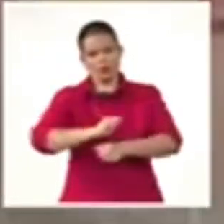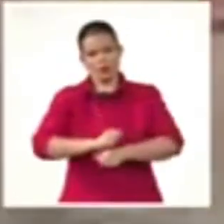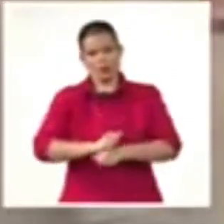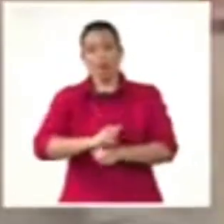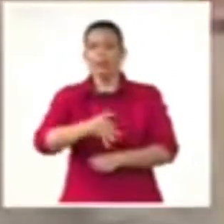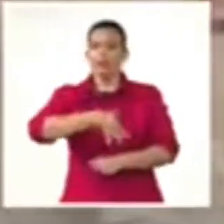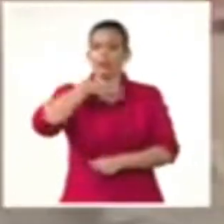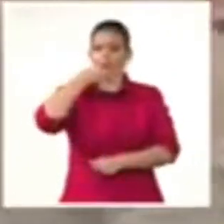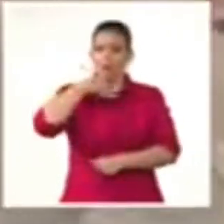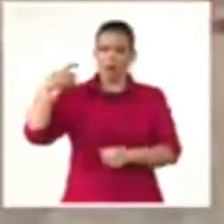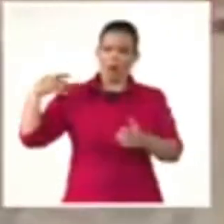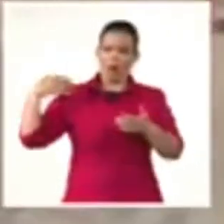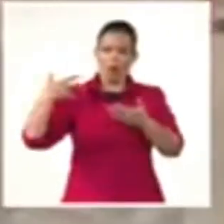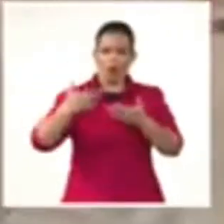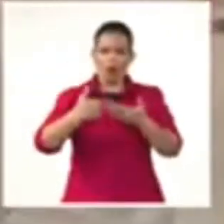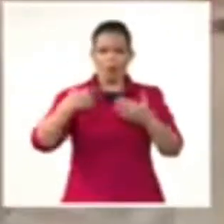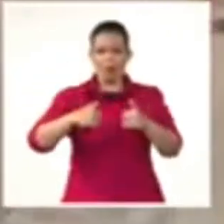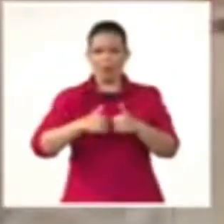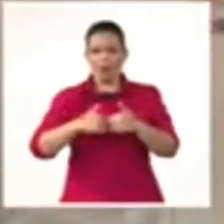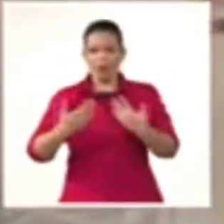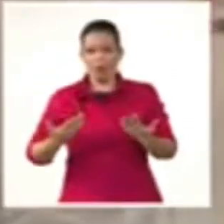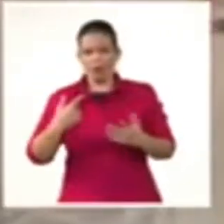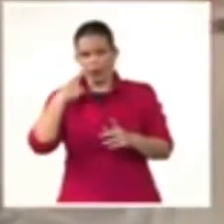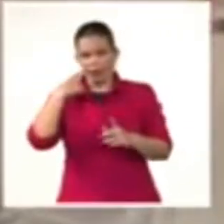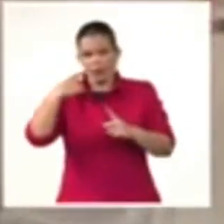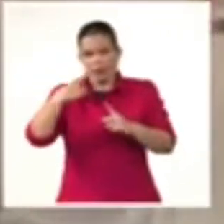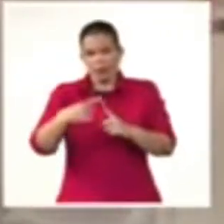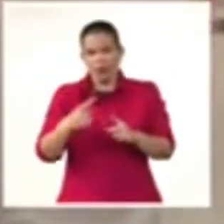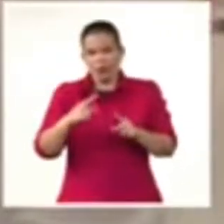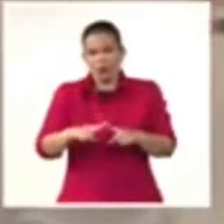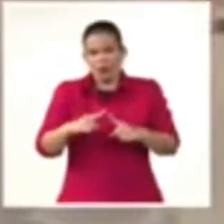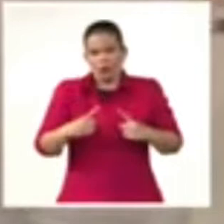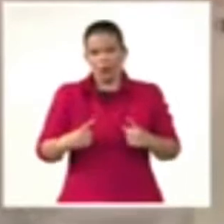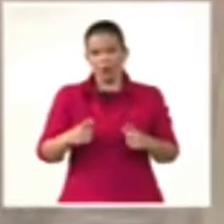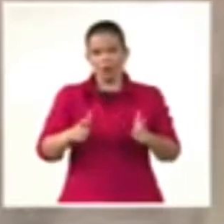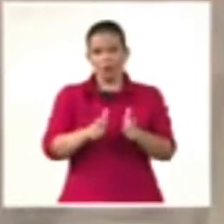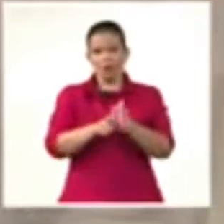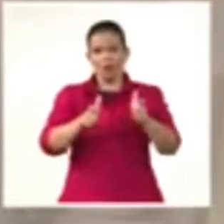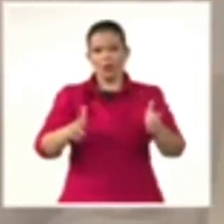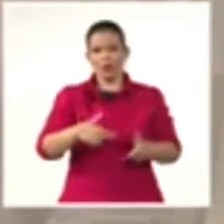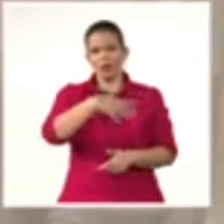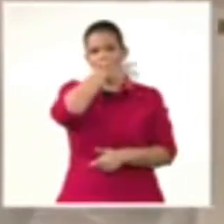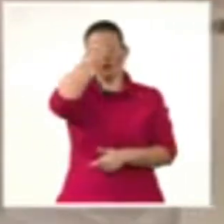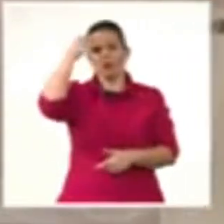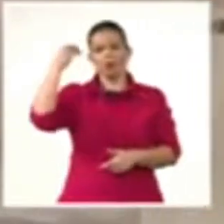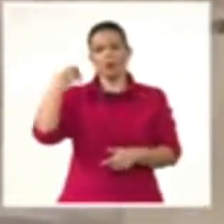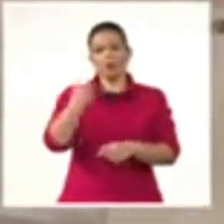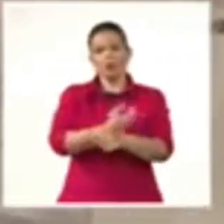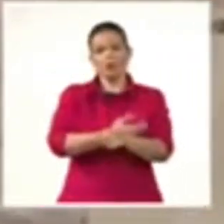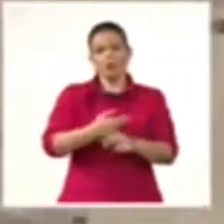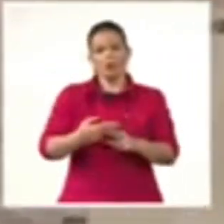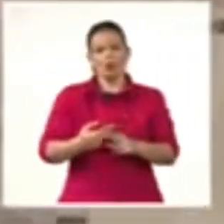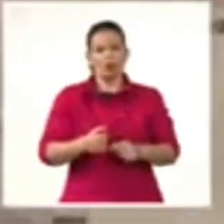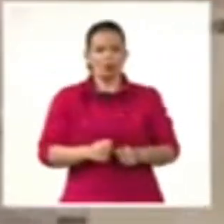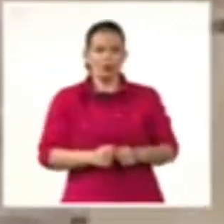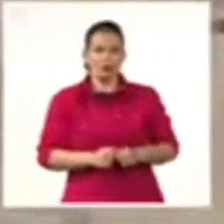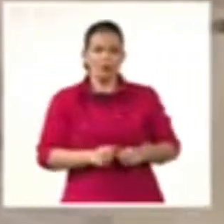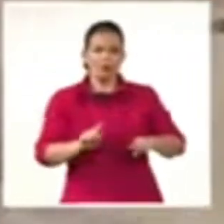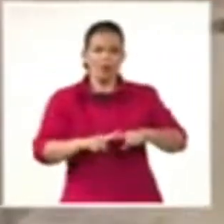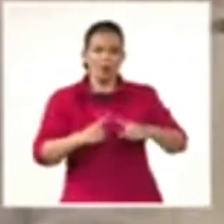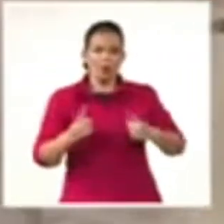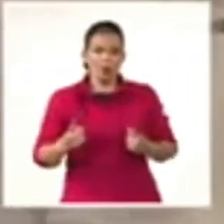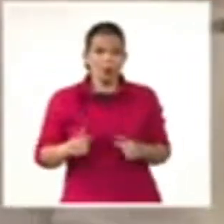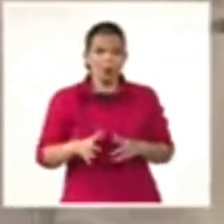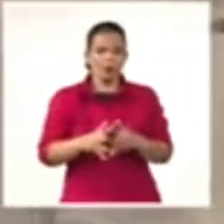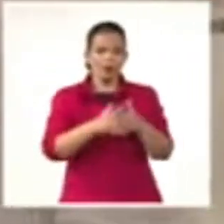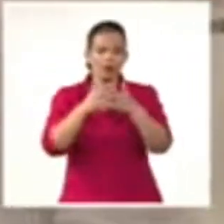estos días, apuesta a la amnesia y la parálisis social. Pretenden que bajo la presión de las